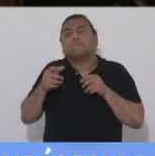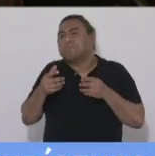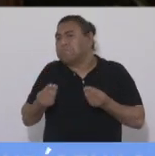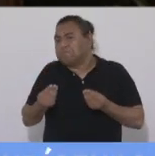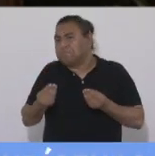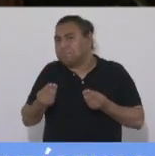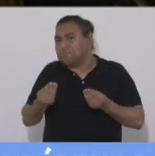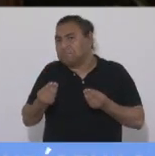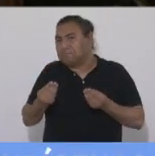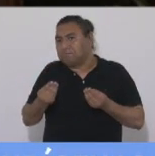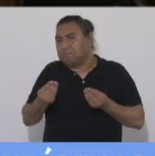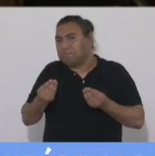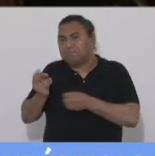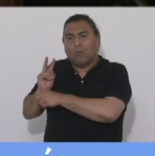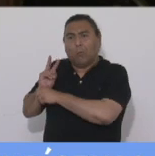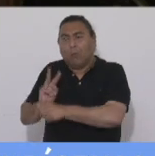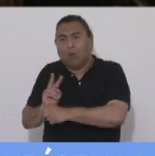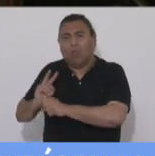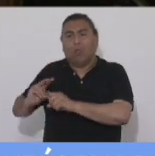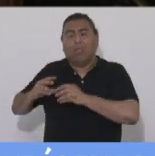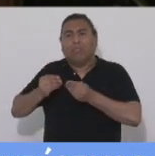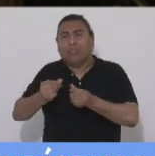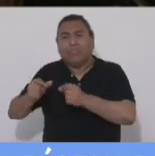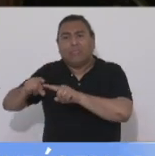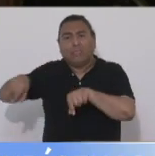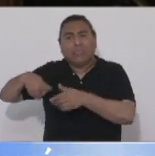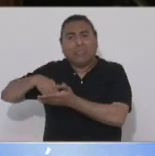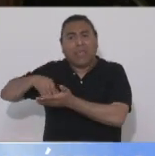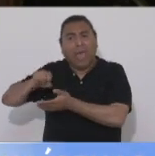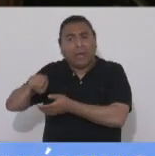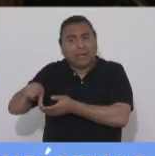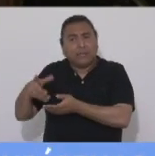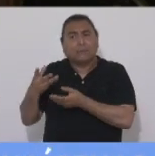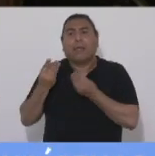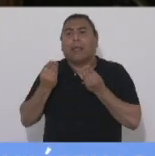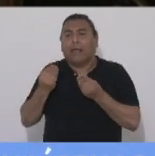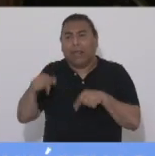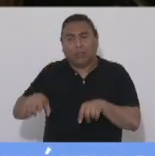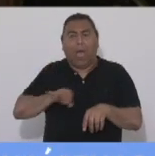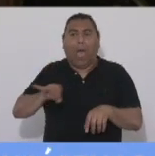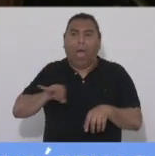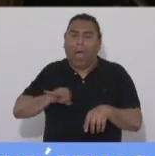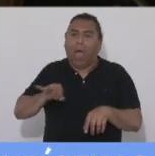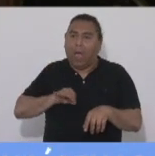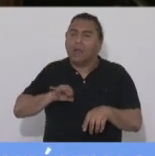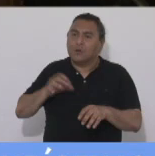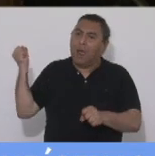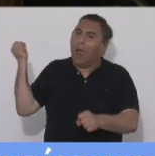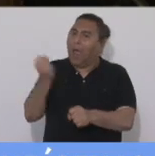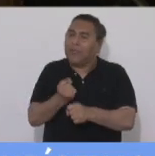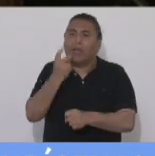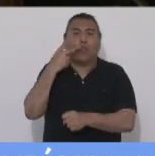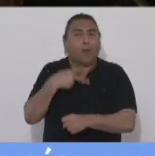el resguardo de las tierras para que durante estos años, hasta el